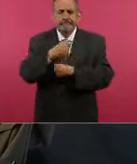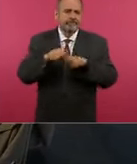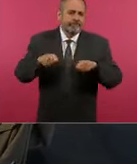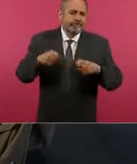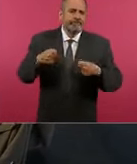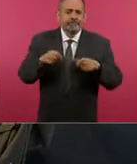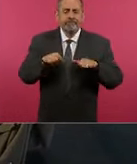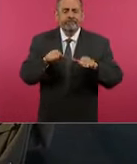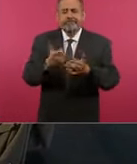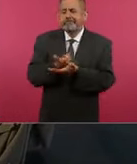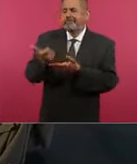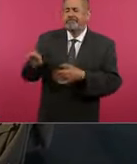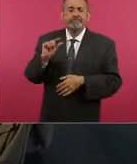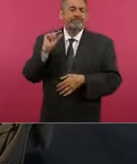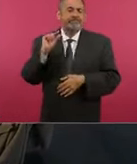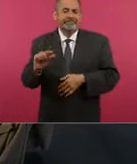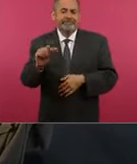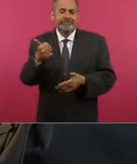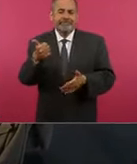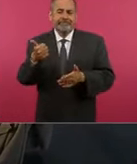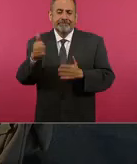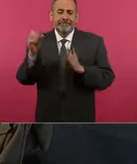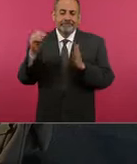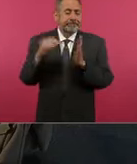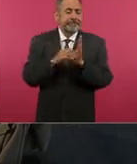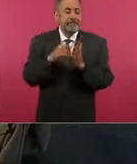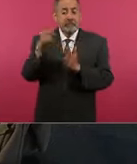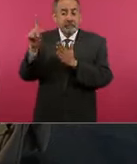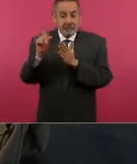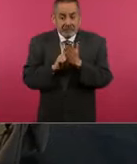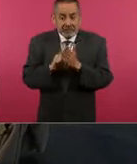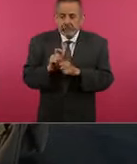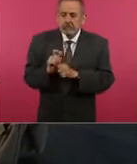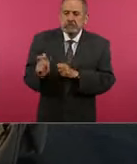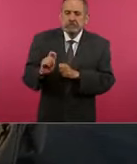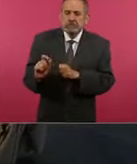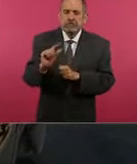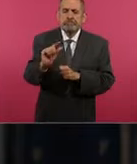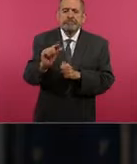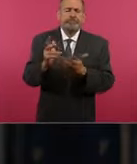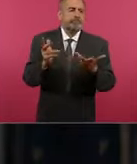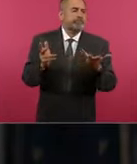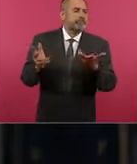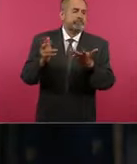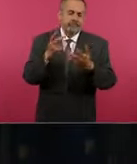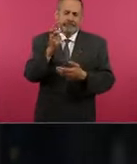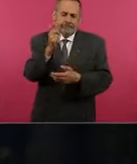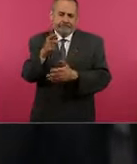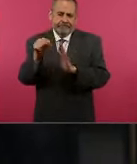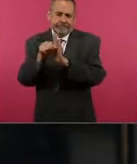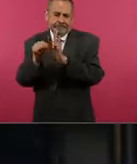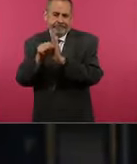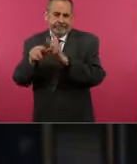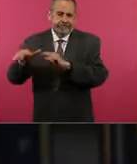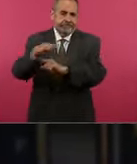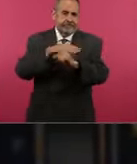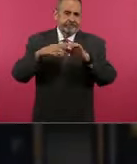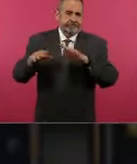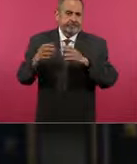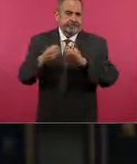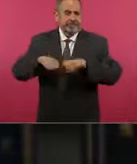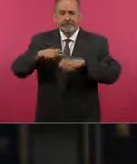ni a 6,000 pesos mensuales los sueldos. Entonces, es un factor negativo en la